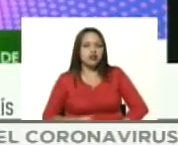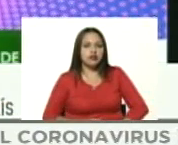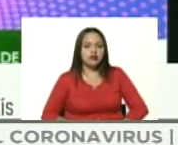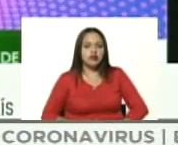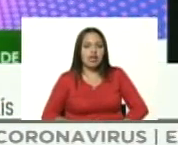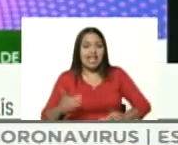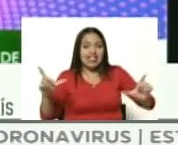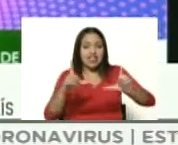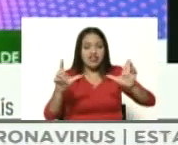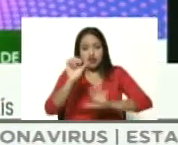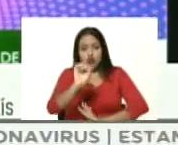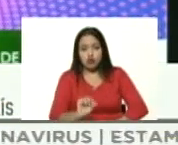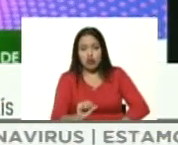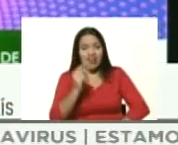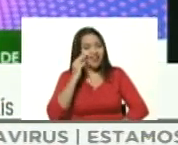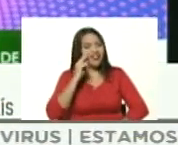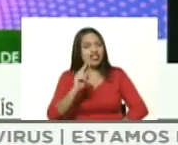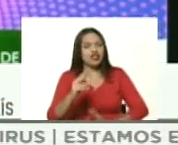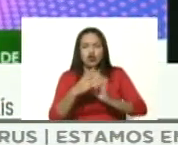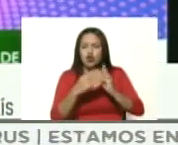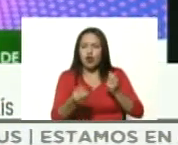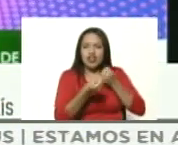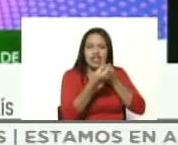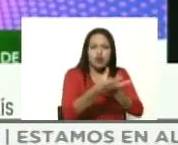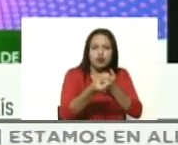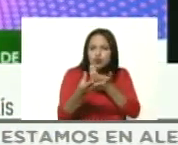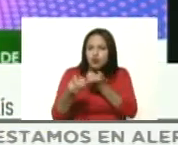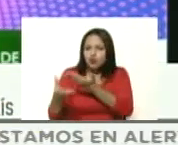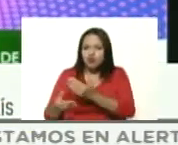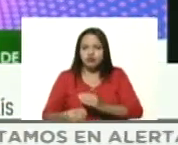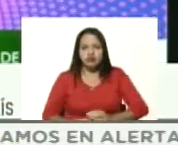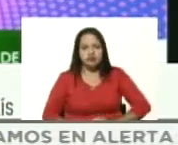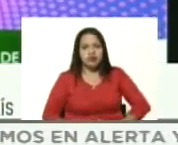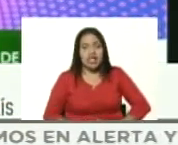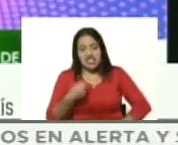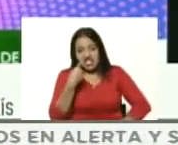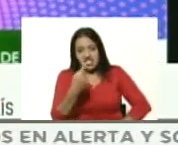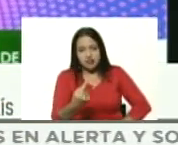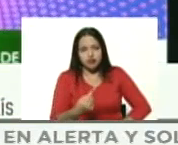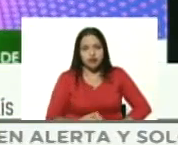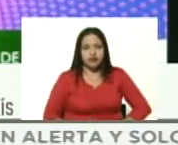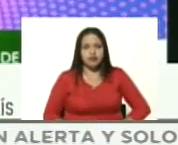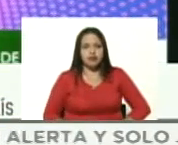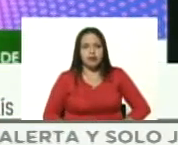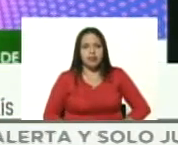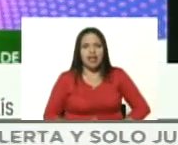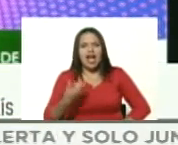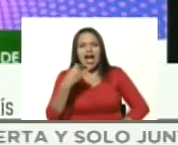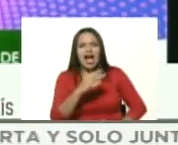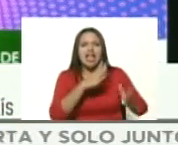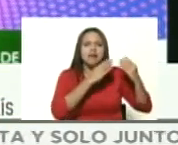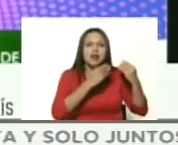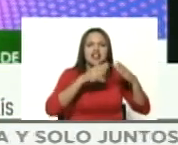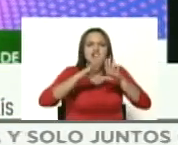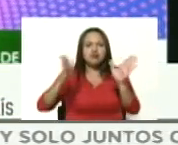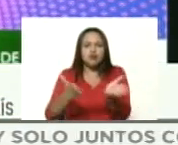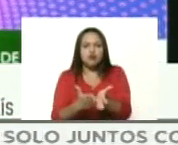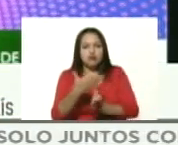visto prácticamente casi todos los discursos. Decimos, hay esperanza de un mundo